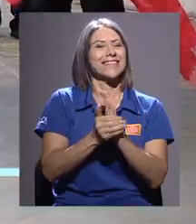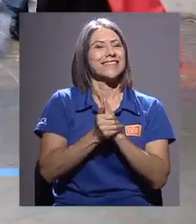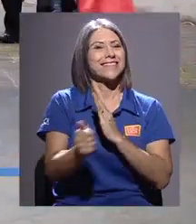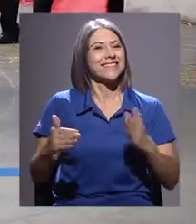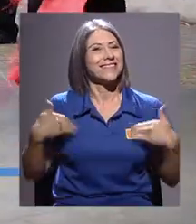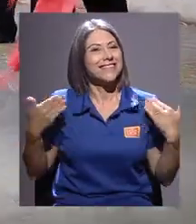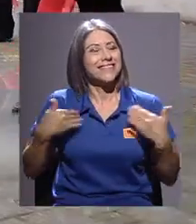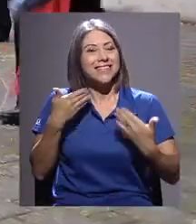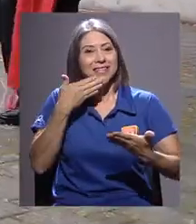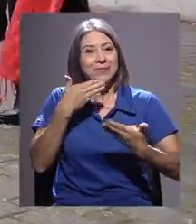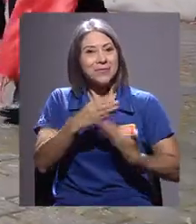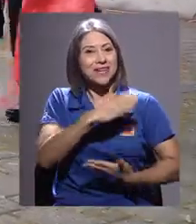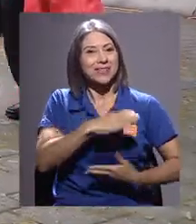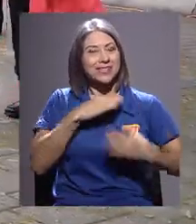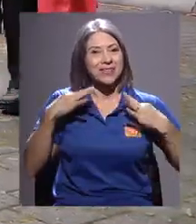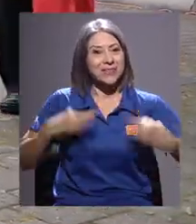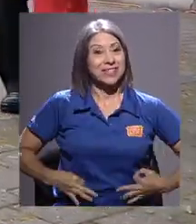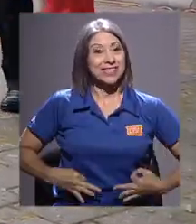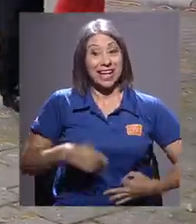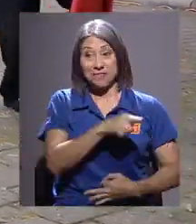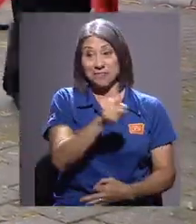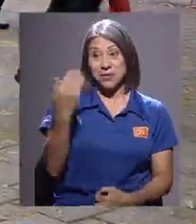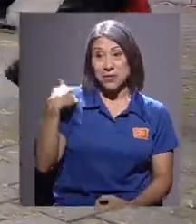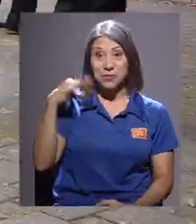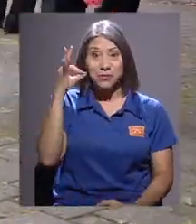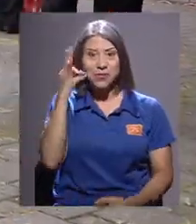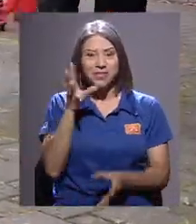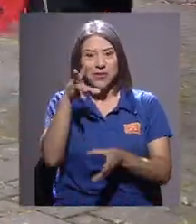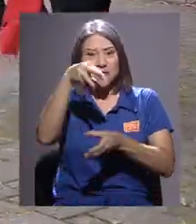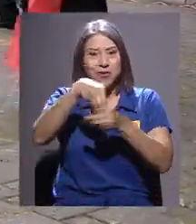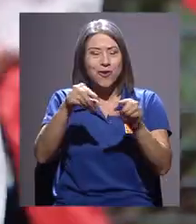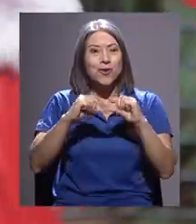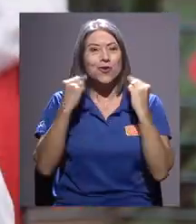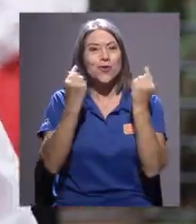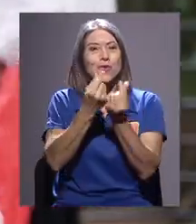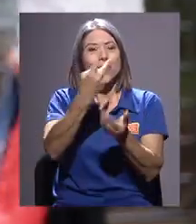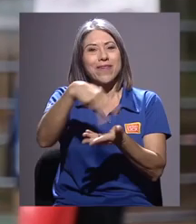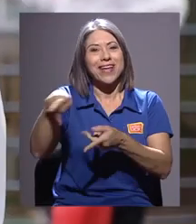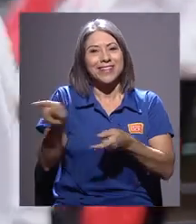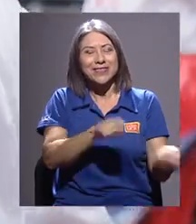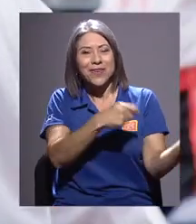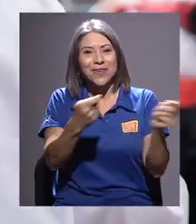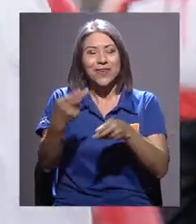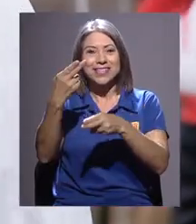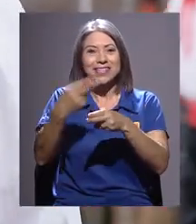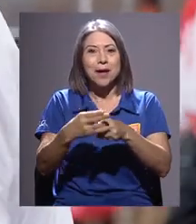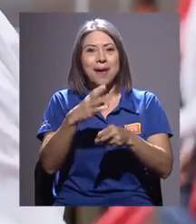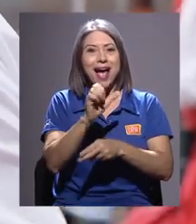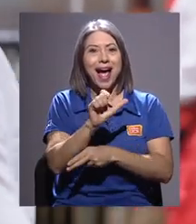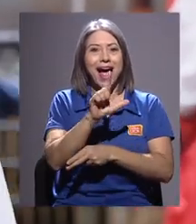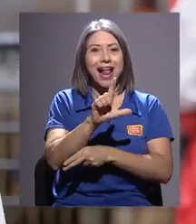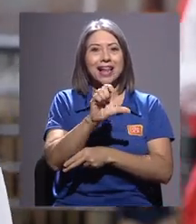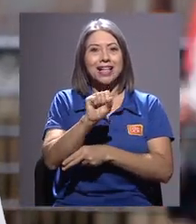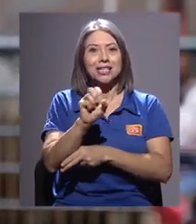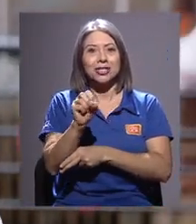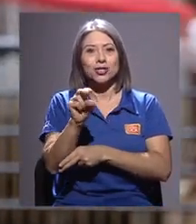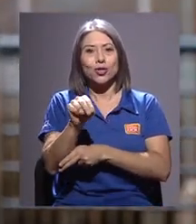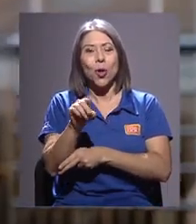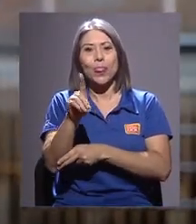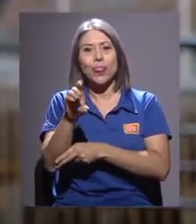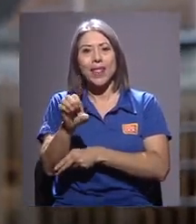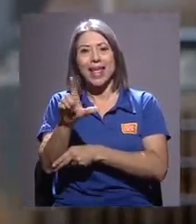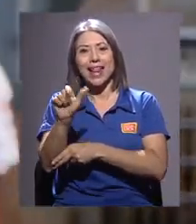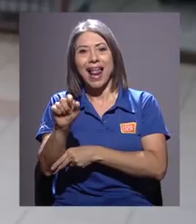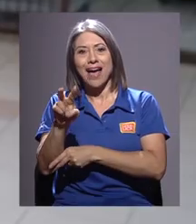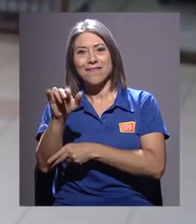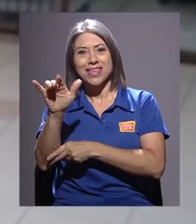una buena condición física. Ellos y ellas forman parte del grupo de bailes folclóricos Al Son de la Vida.